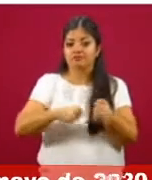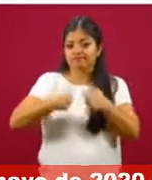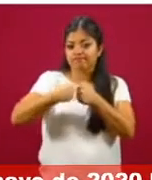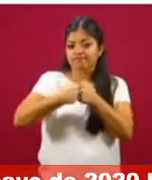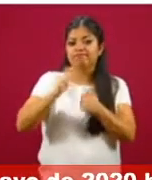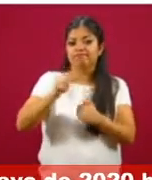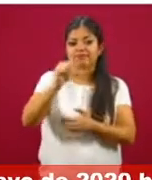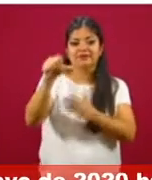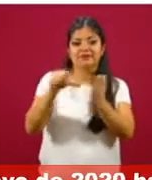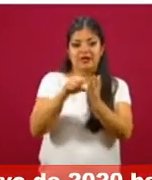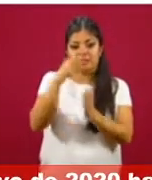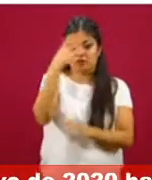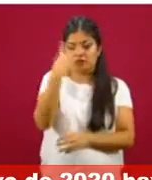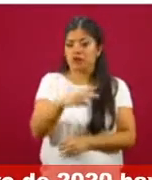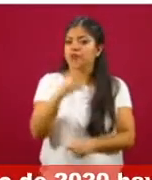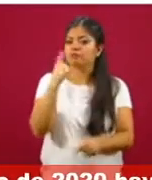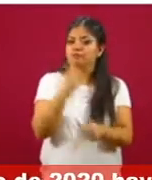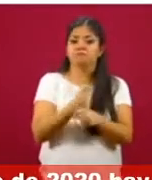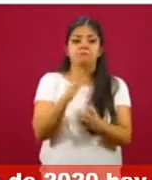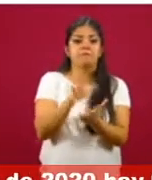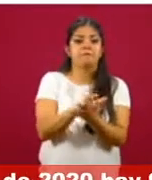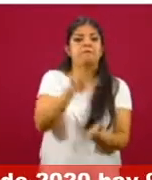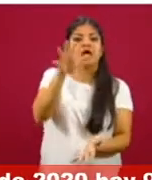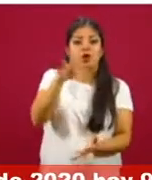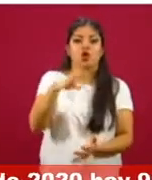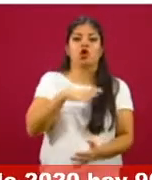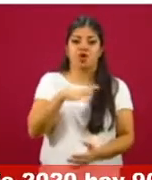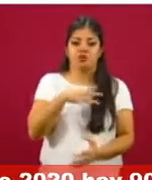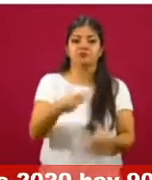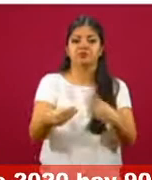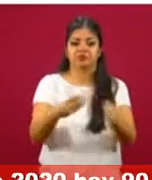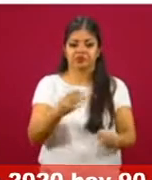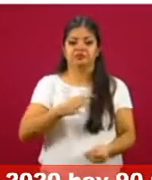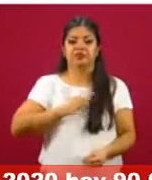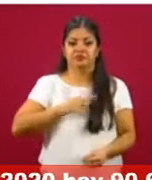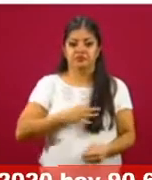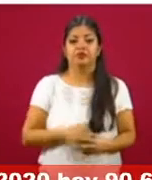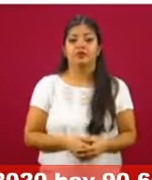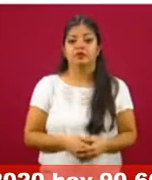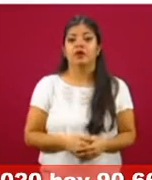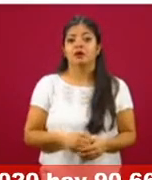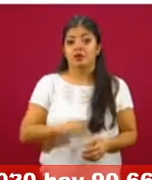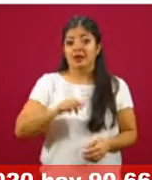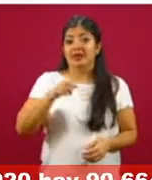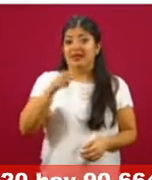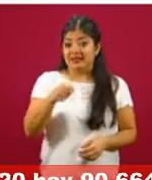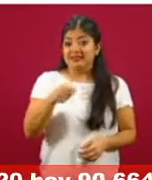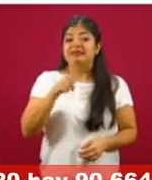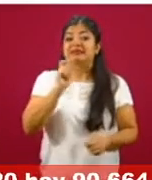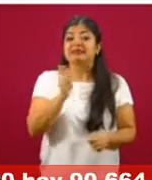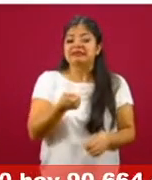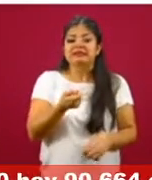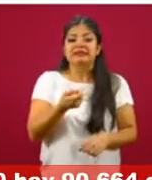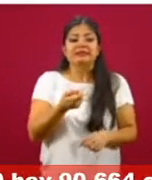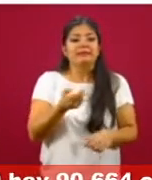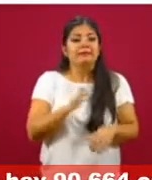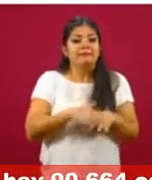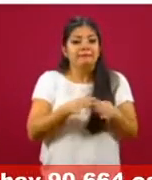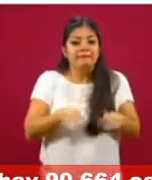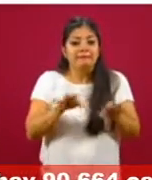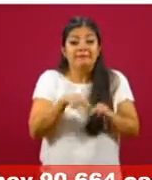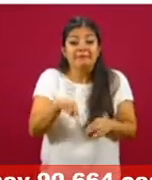Valle son donde existe la mayor cantidad de casos. Y aquí continúo reiterando, especialmente en el Valle de